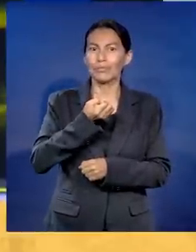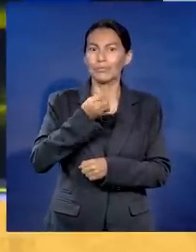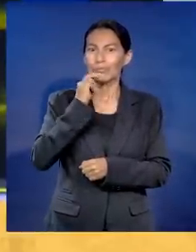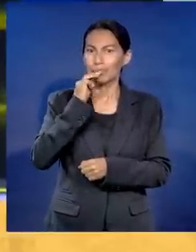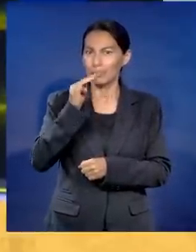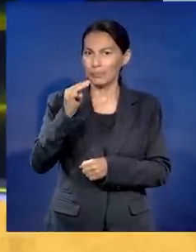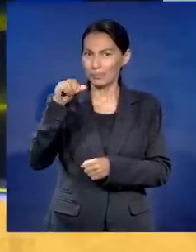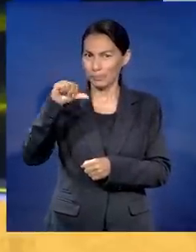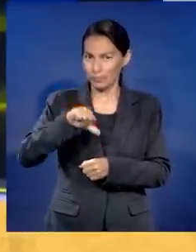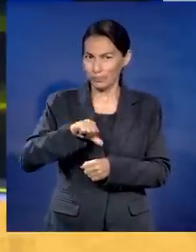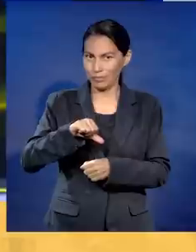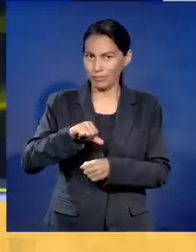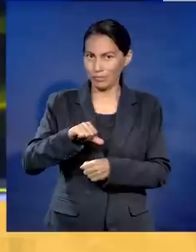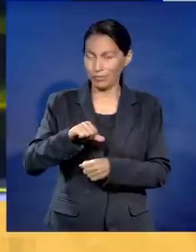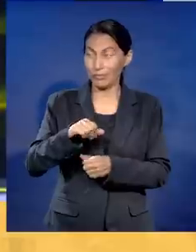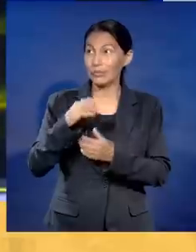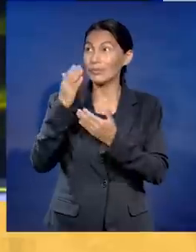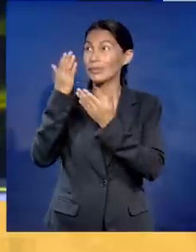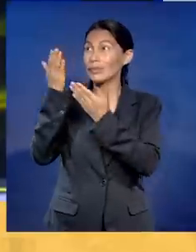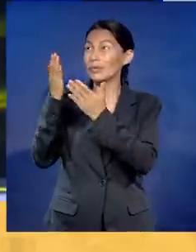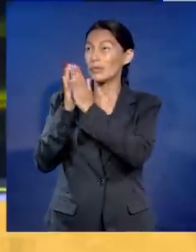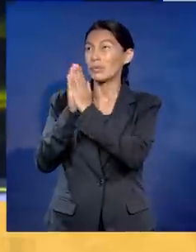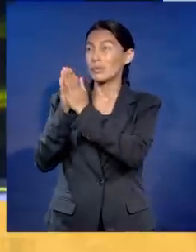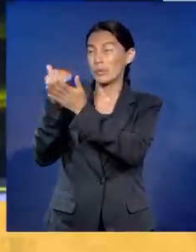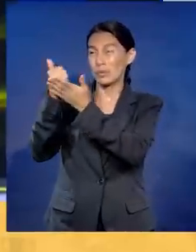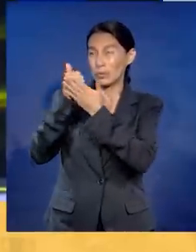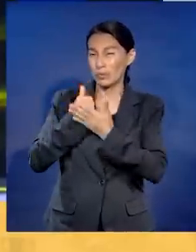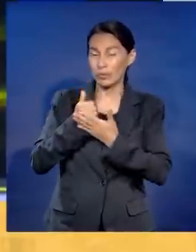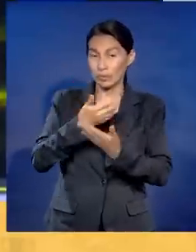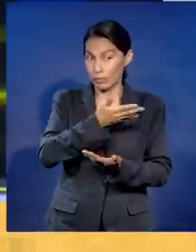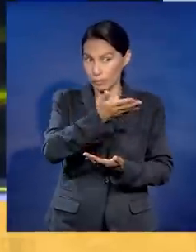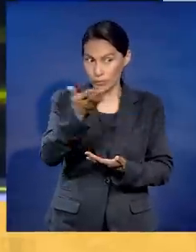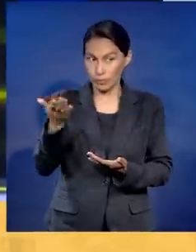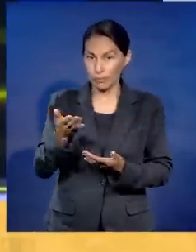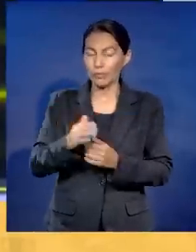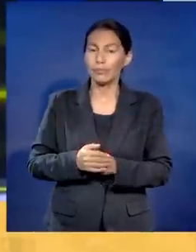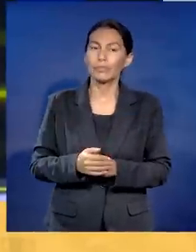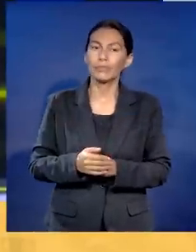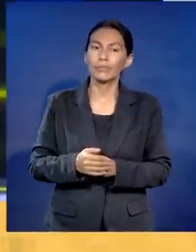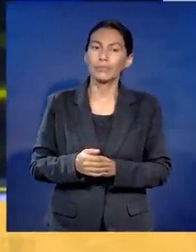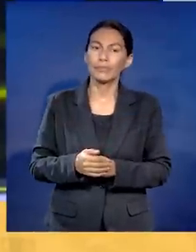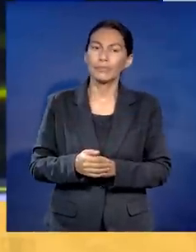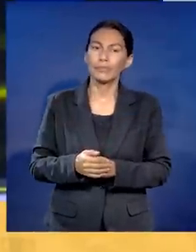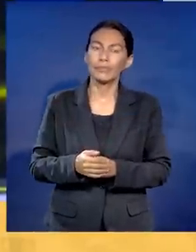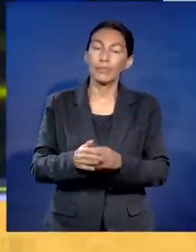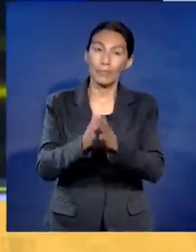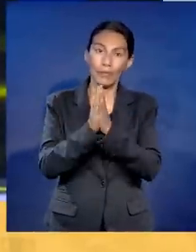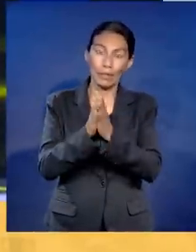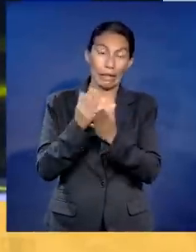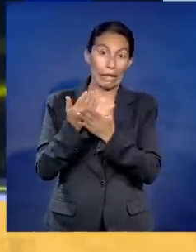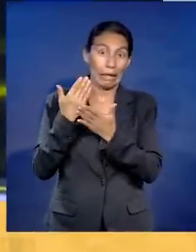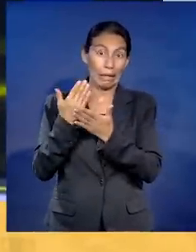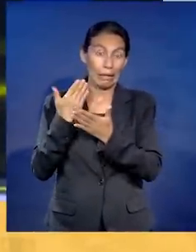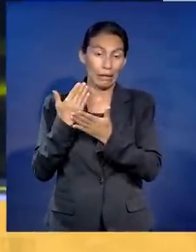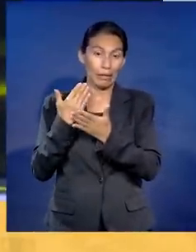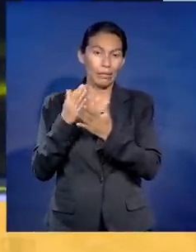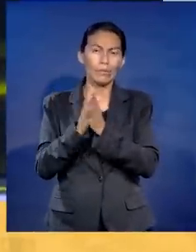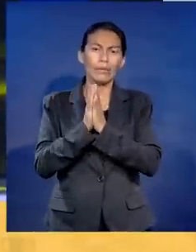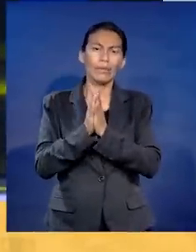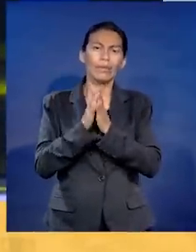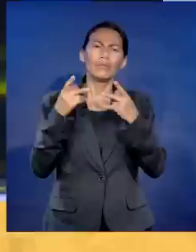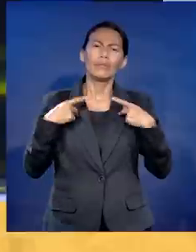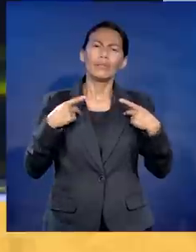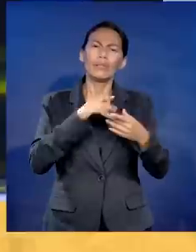entrar al mensaje de hoy pidiéndole al Señor que Él nos ayude a todos. Antes de eso, quisiera pedir a todos los que están